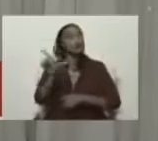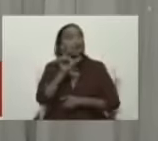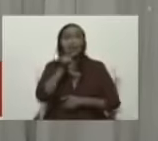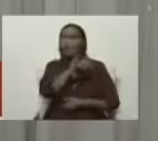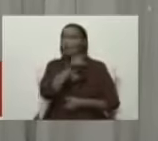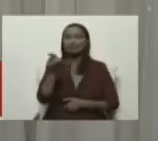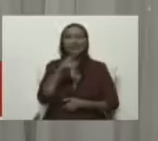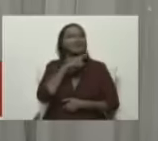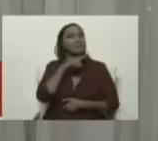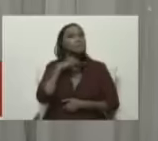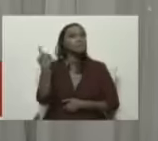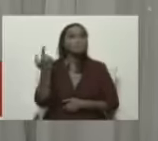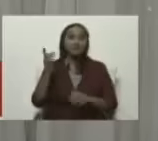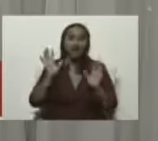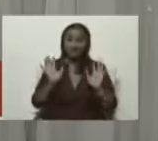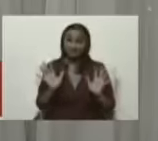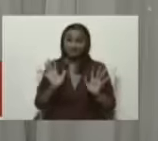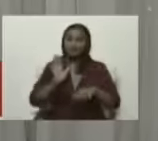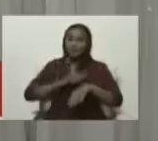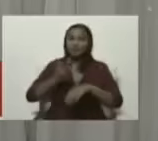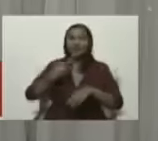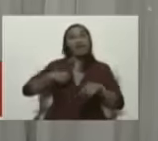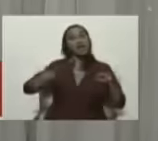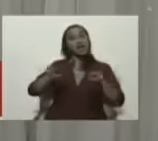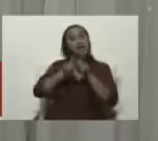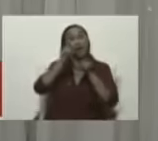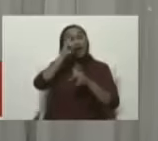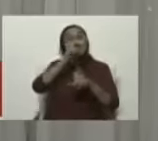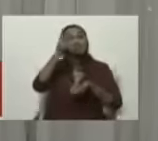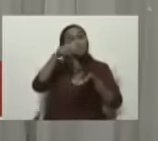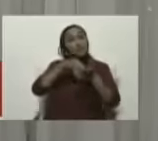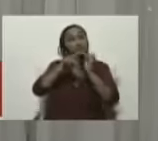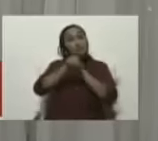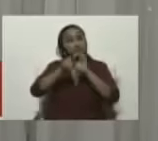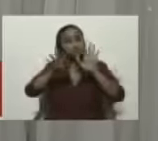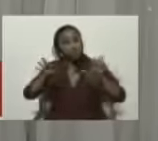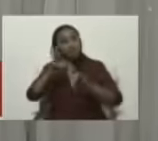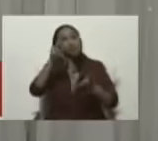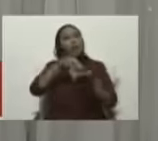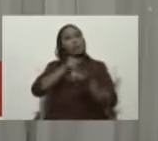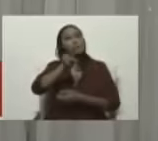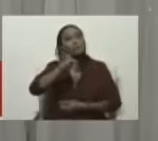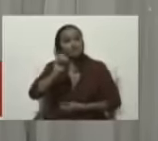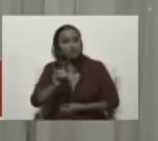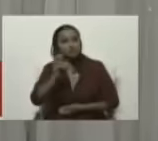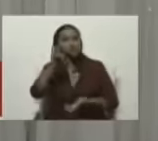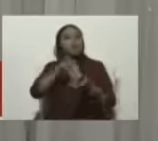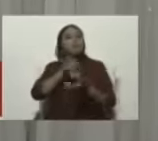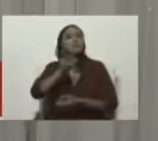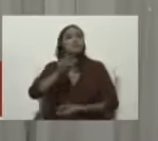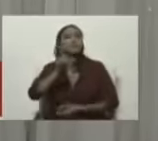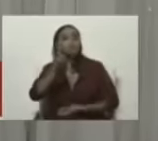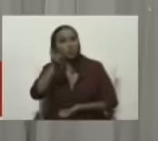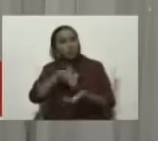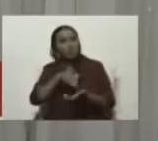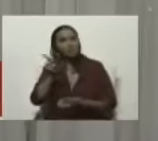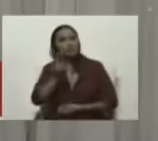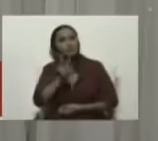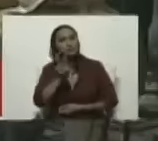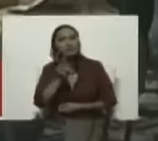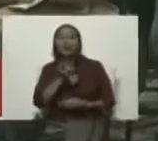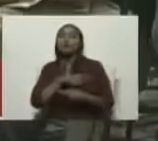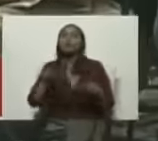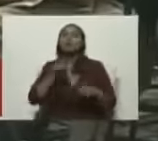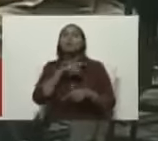díganle. Así como perdimos en el 19, en el 20, en el 21, en el 22, perderemos el 28 de